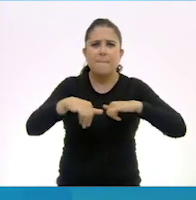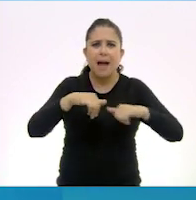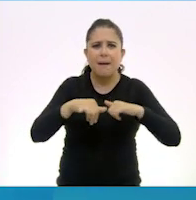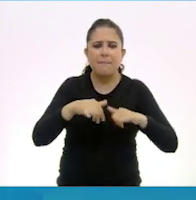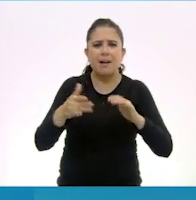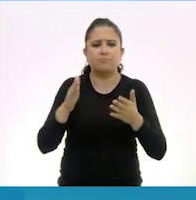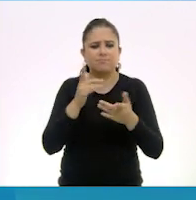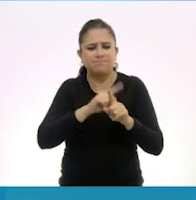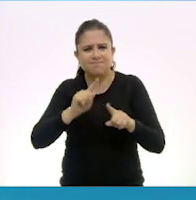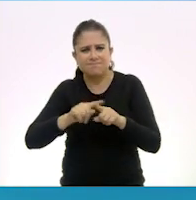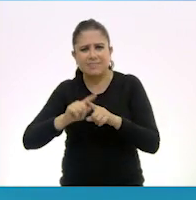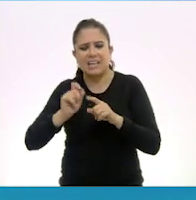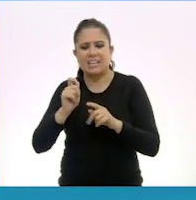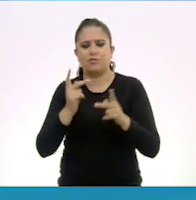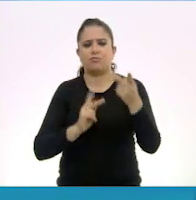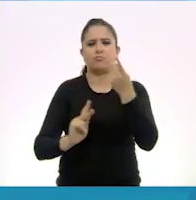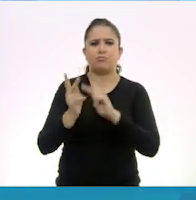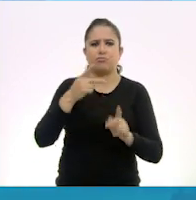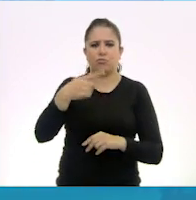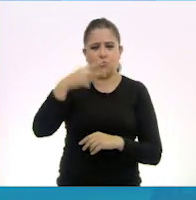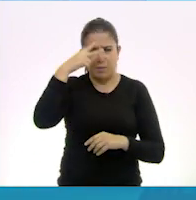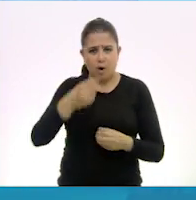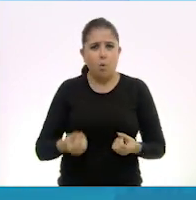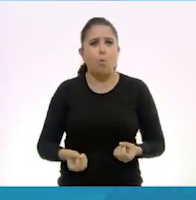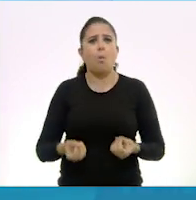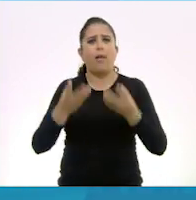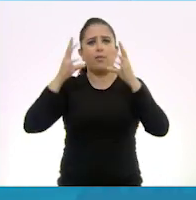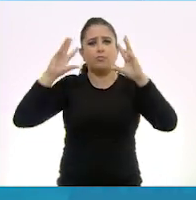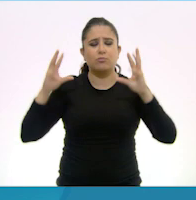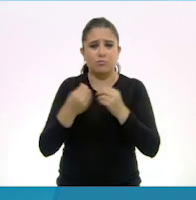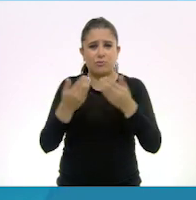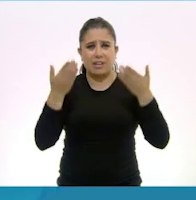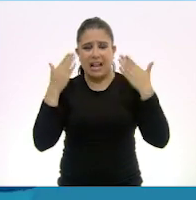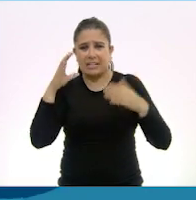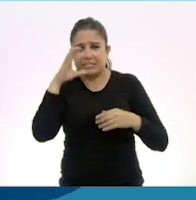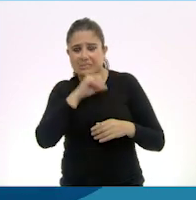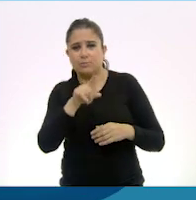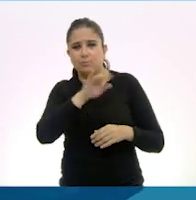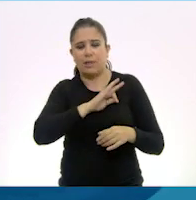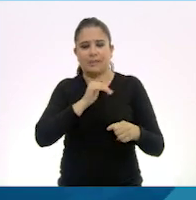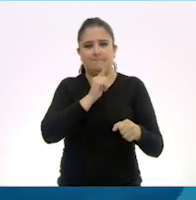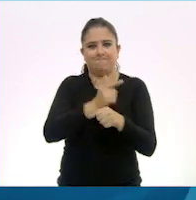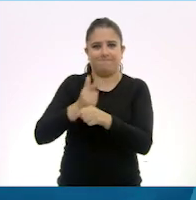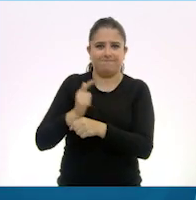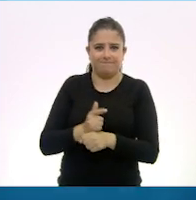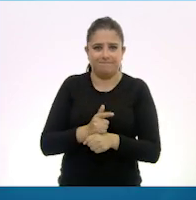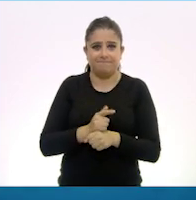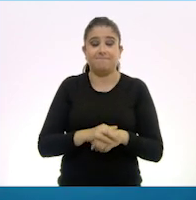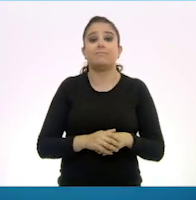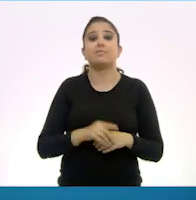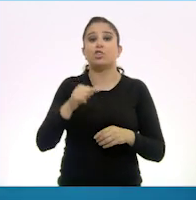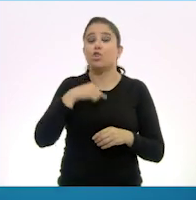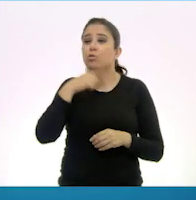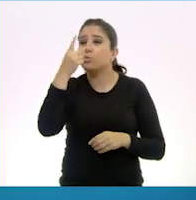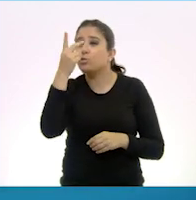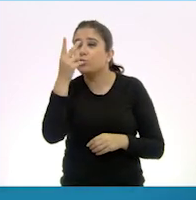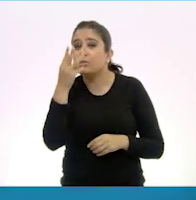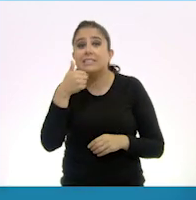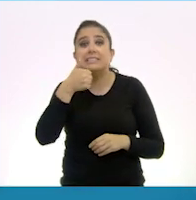y vegetaciones de México. ¿Cuántos climas podemos identificar? Yo cuento